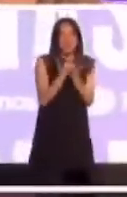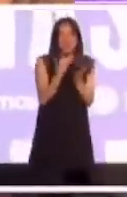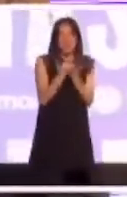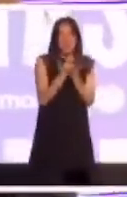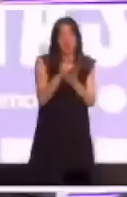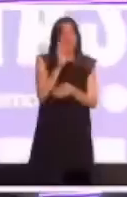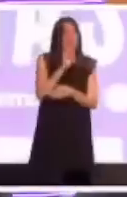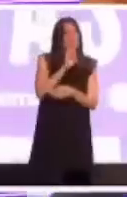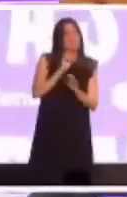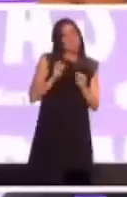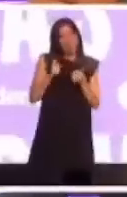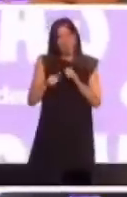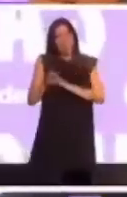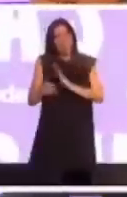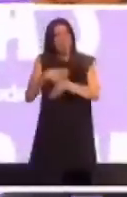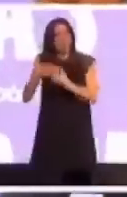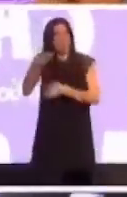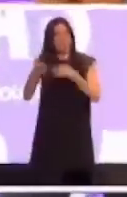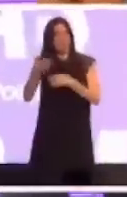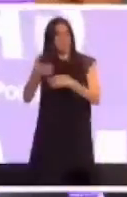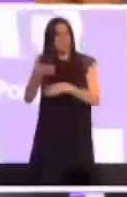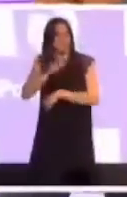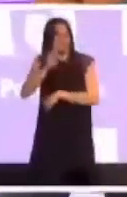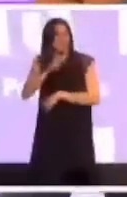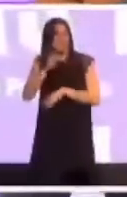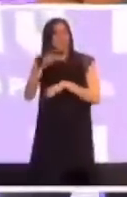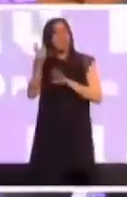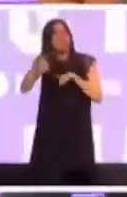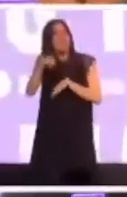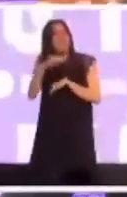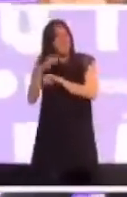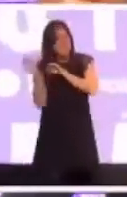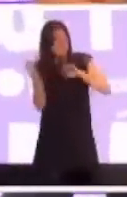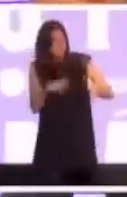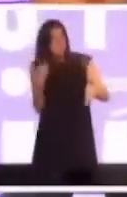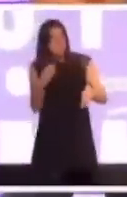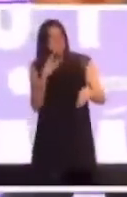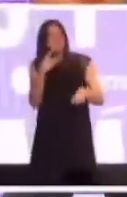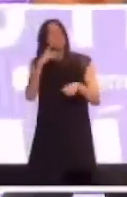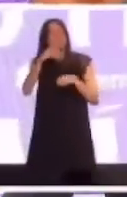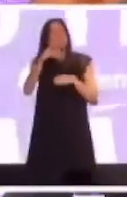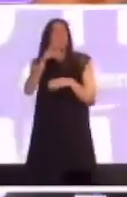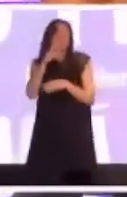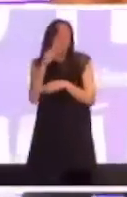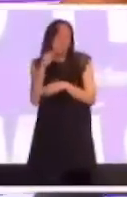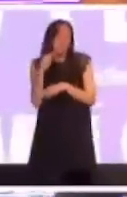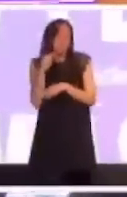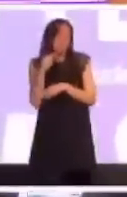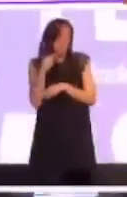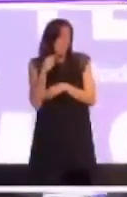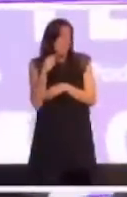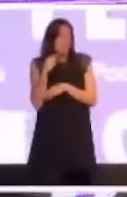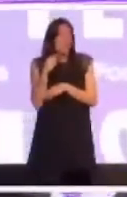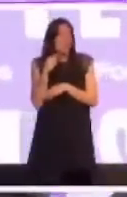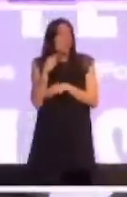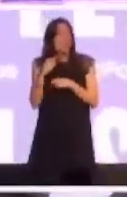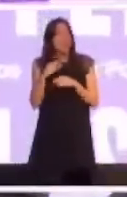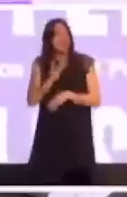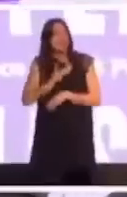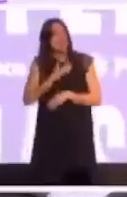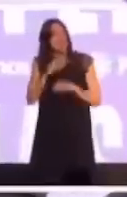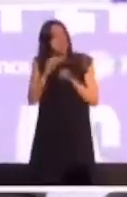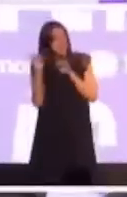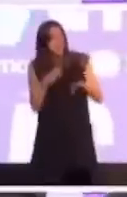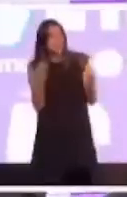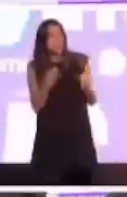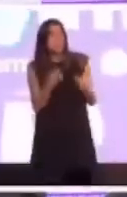proceso judicial fake que hizo que tuviera que dimitir como diputada del parlamento intentaron destruir su